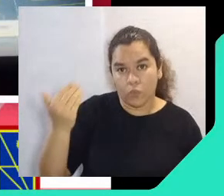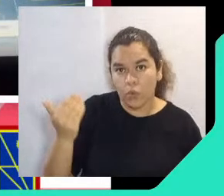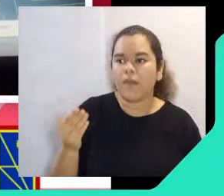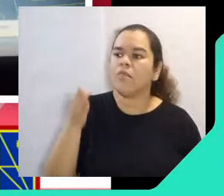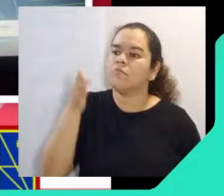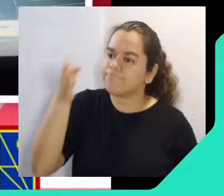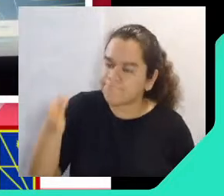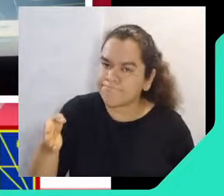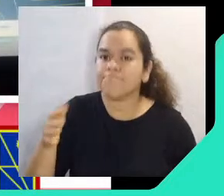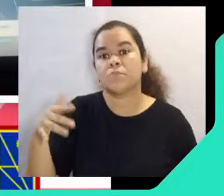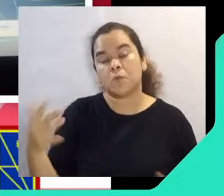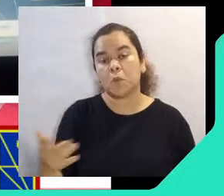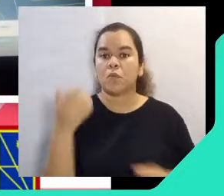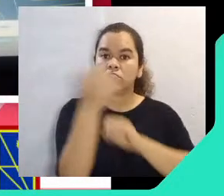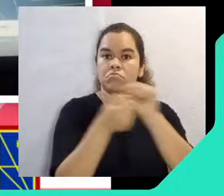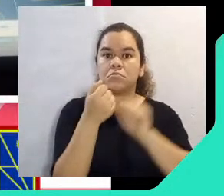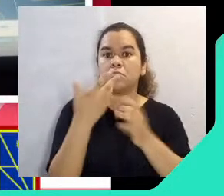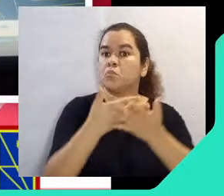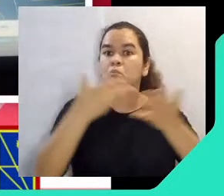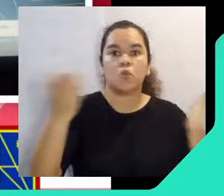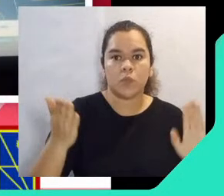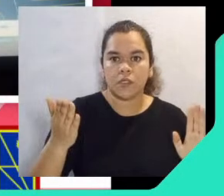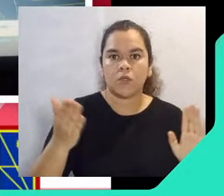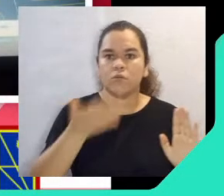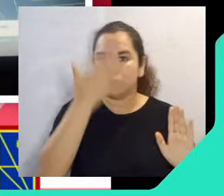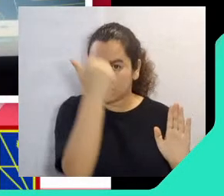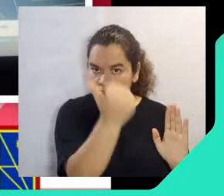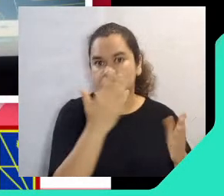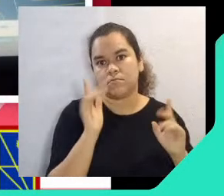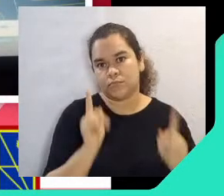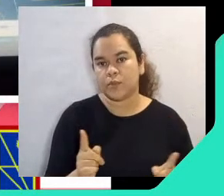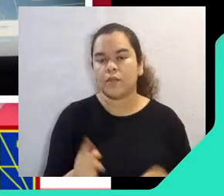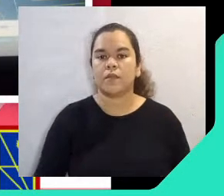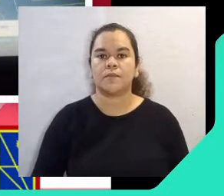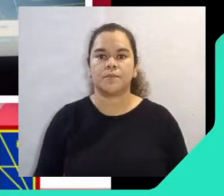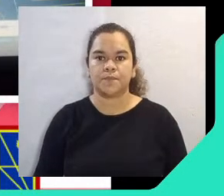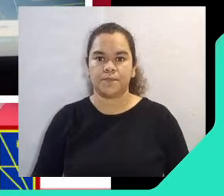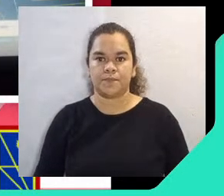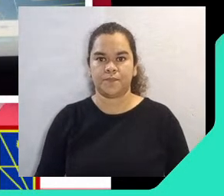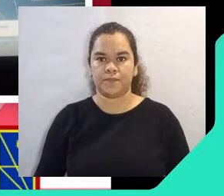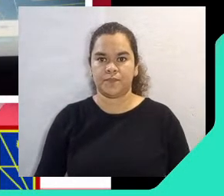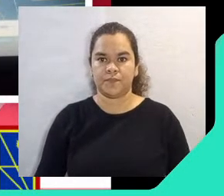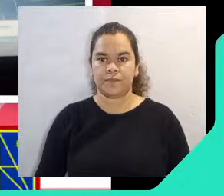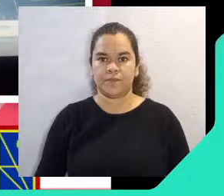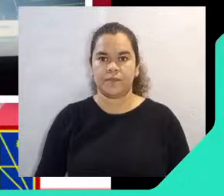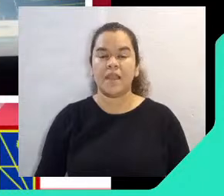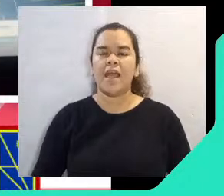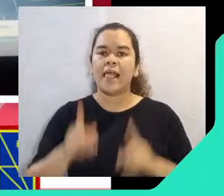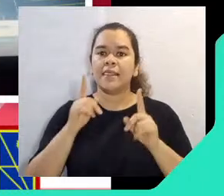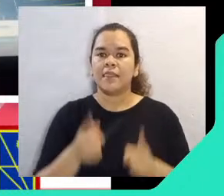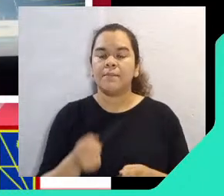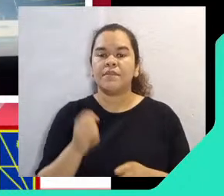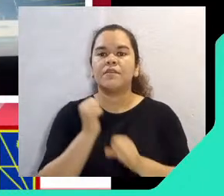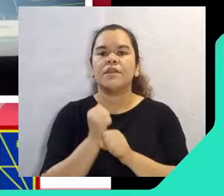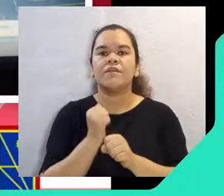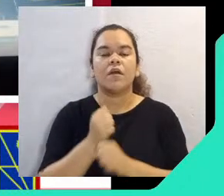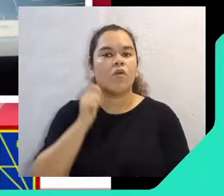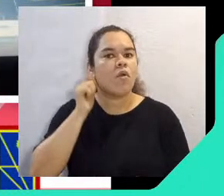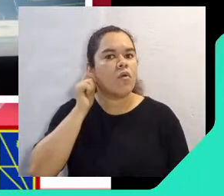organismos del Estado. También realizamos trabajos de gabinete. Esto es muy importante. Toda